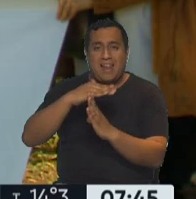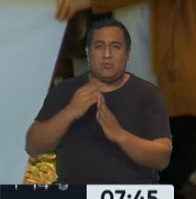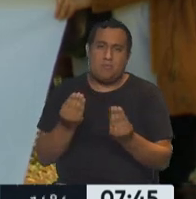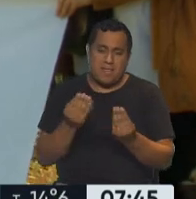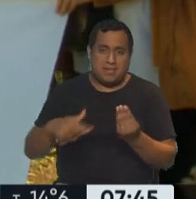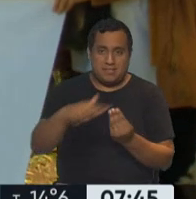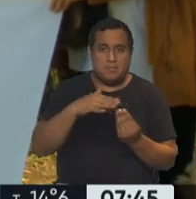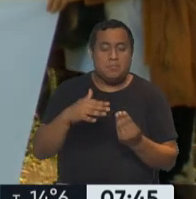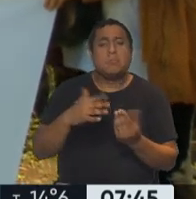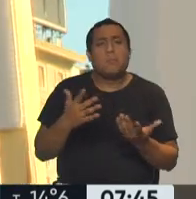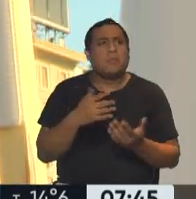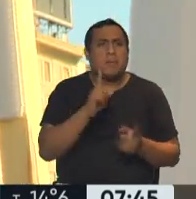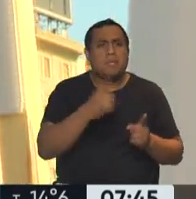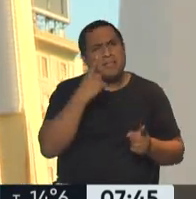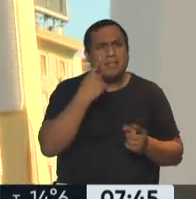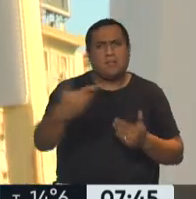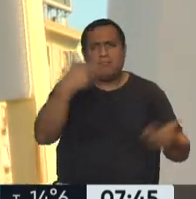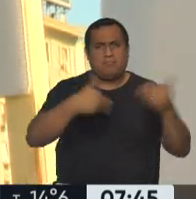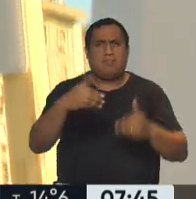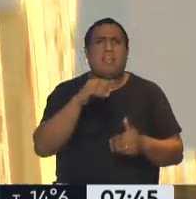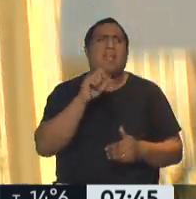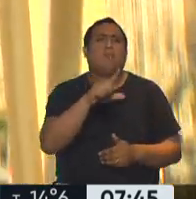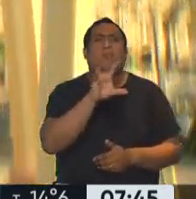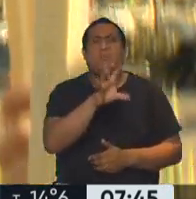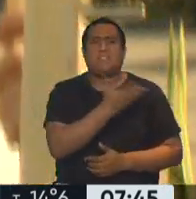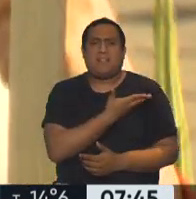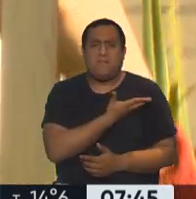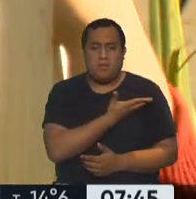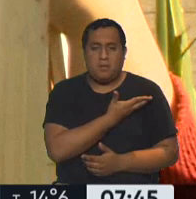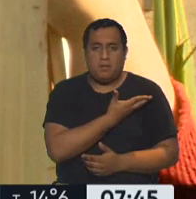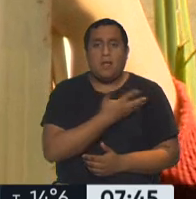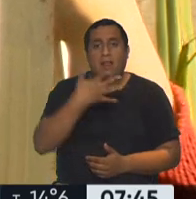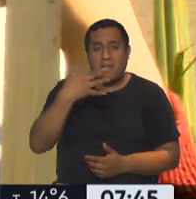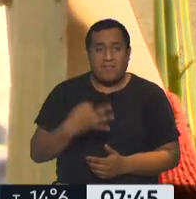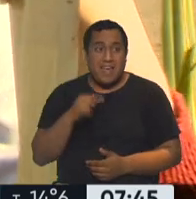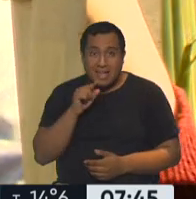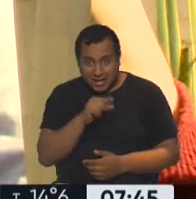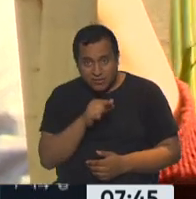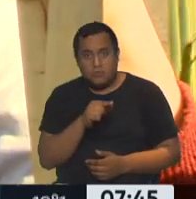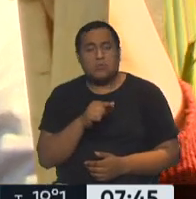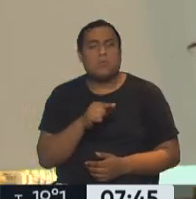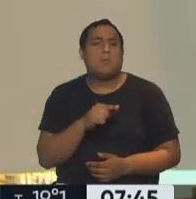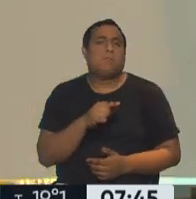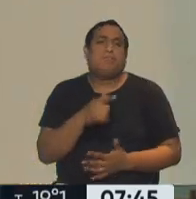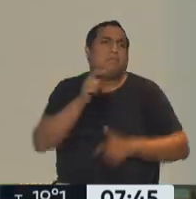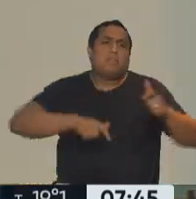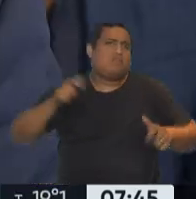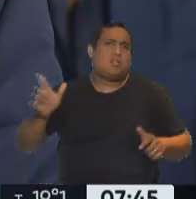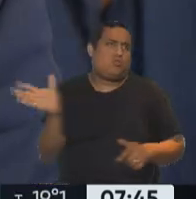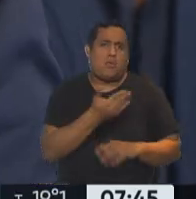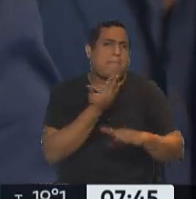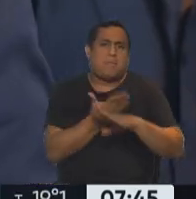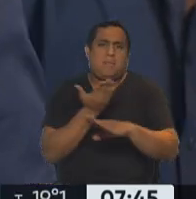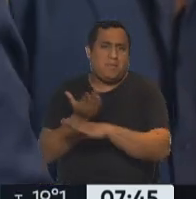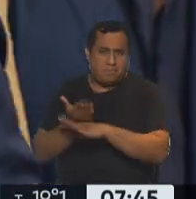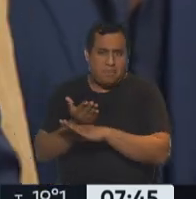la provincia de Santa Fe y la verdad que eso es algo que obviamente la ciudadanía lo está pidiendo, es muy necesario. Es